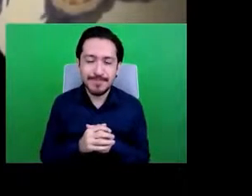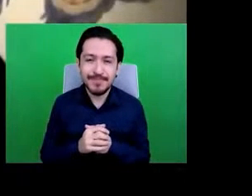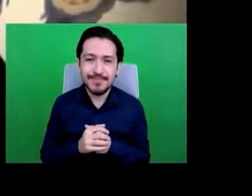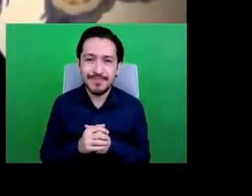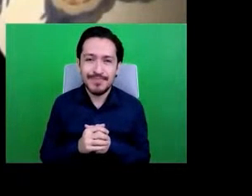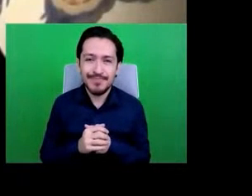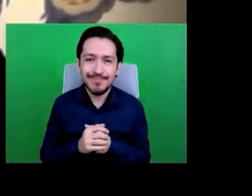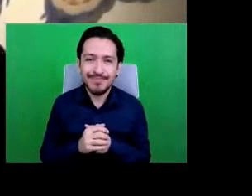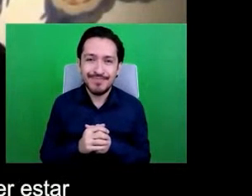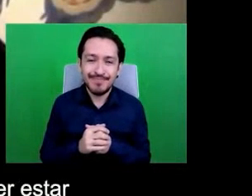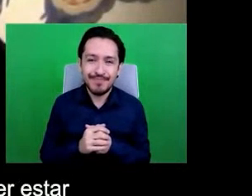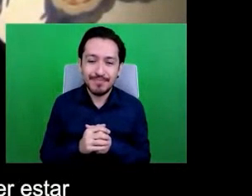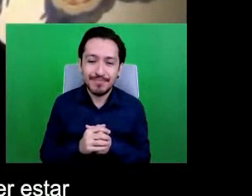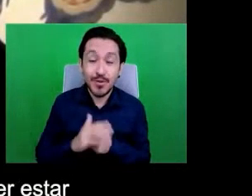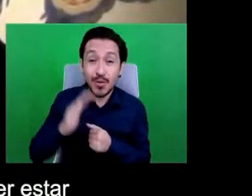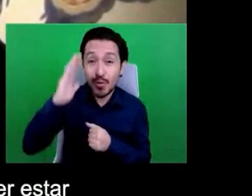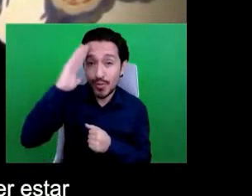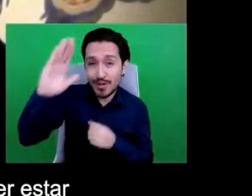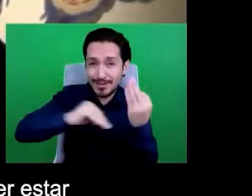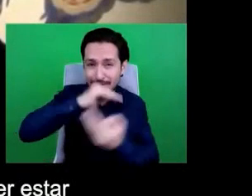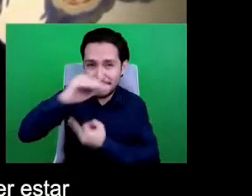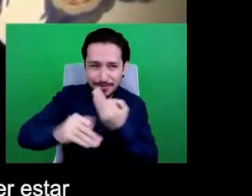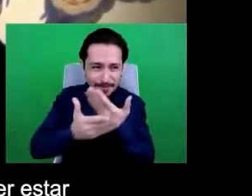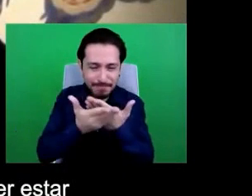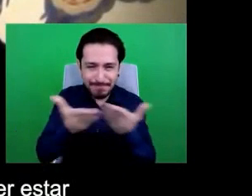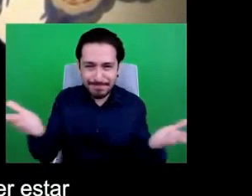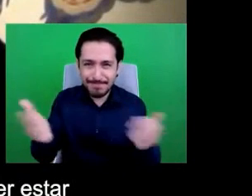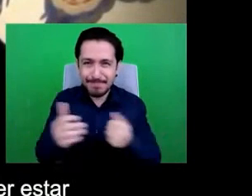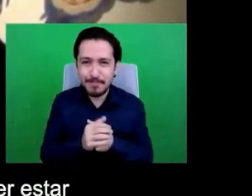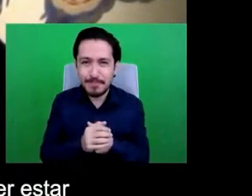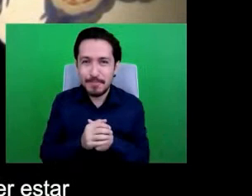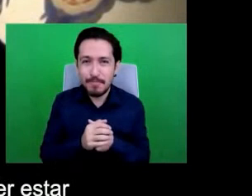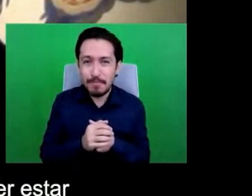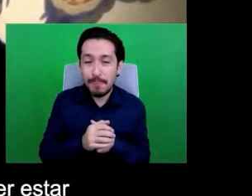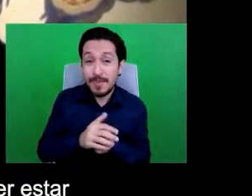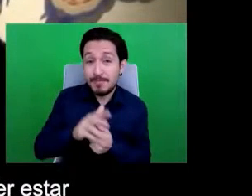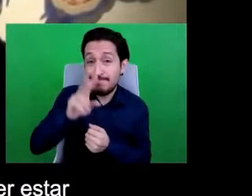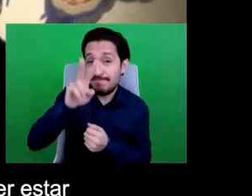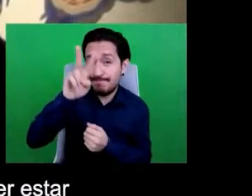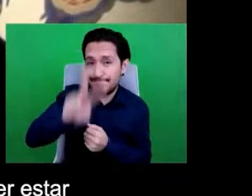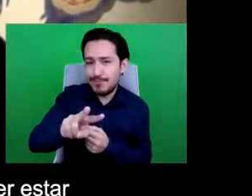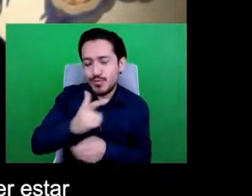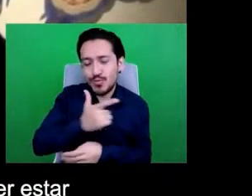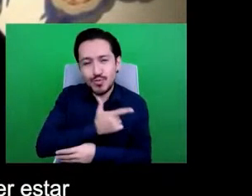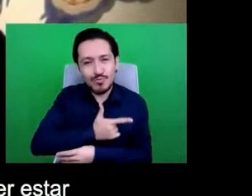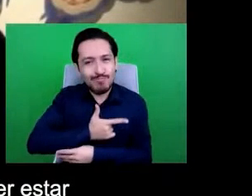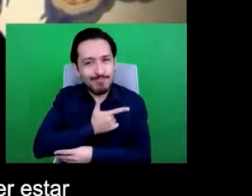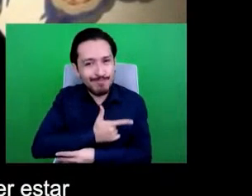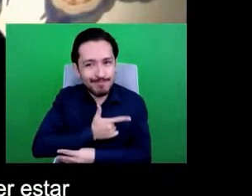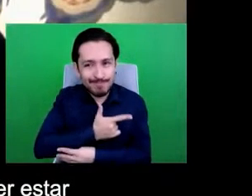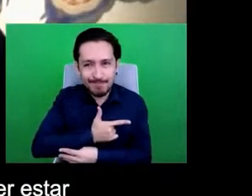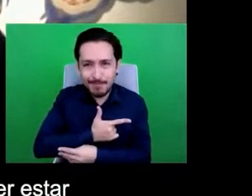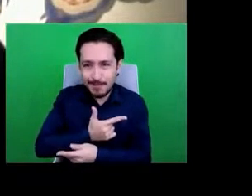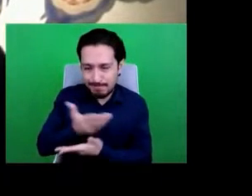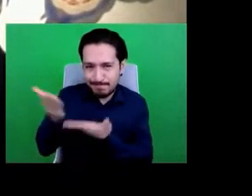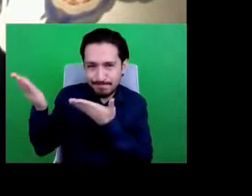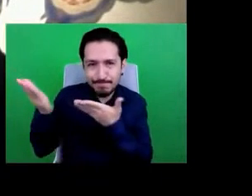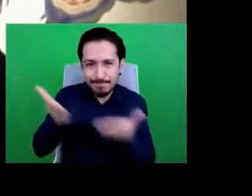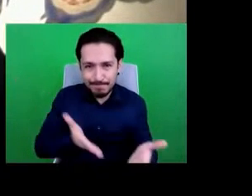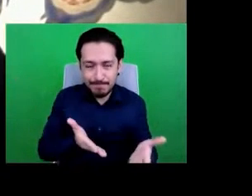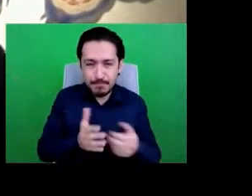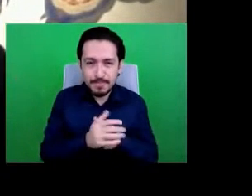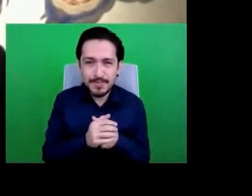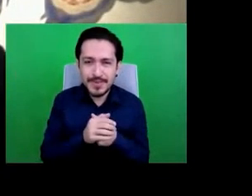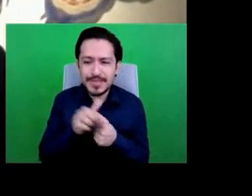Hello everybody. Hola a todos. Es un gran privilegio para mí el poder estar aquí y formar parte de